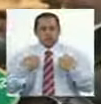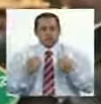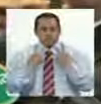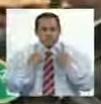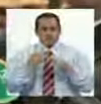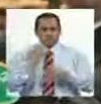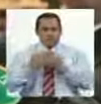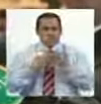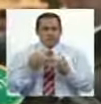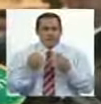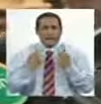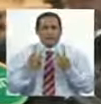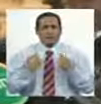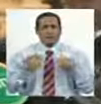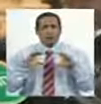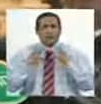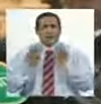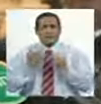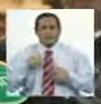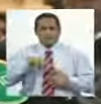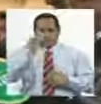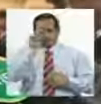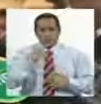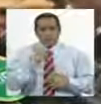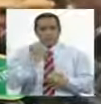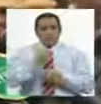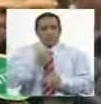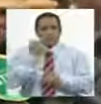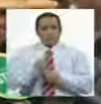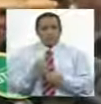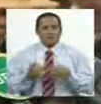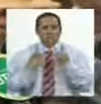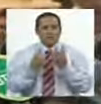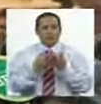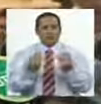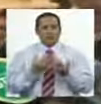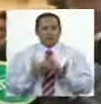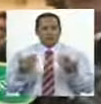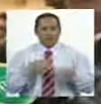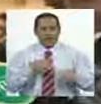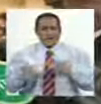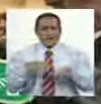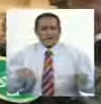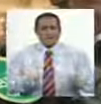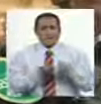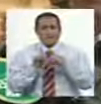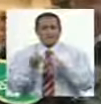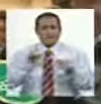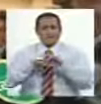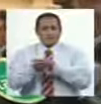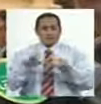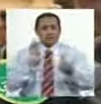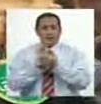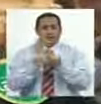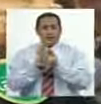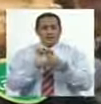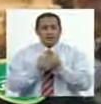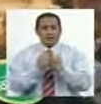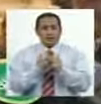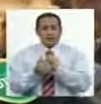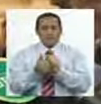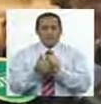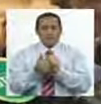veremos más adelante. Los congresistas estamos trabajando, hay muchas cosas por hacer, inclusive dentro de la ley del